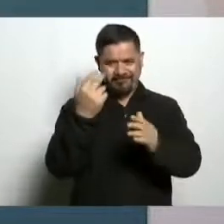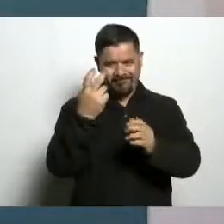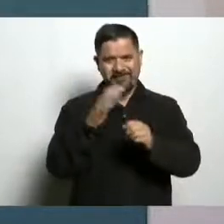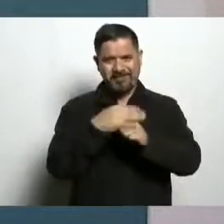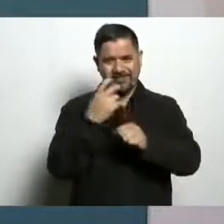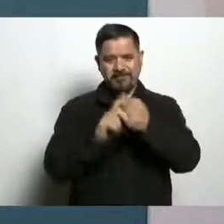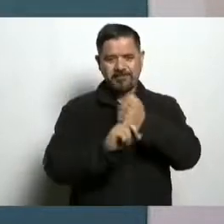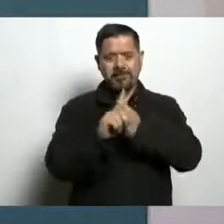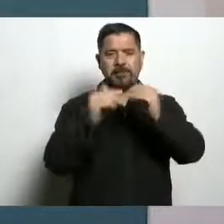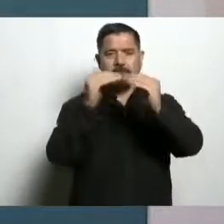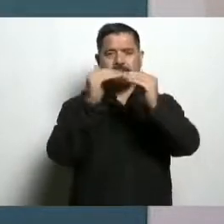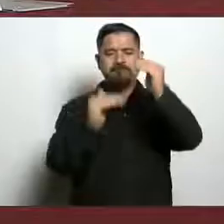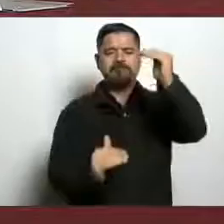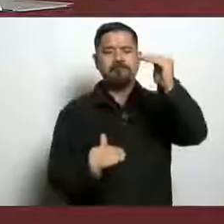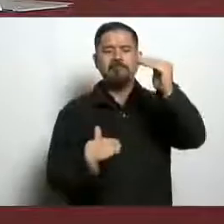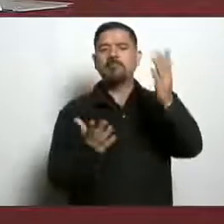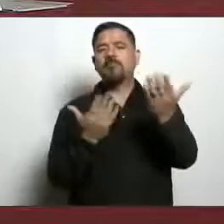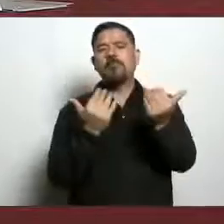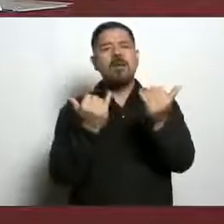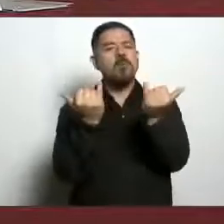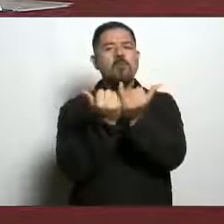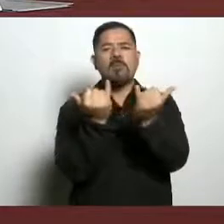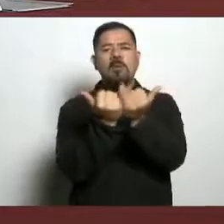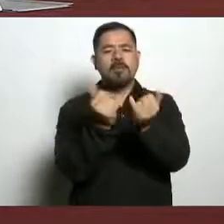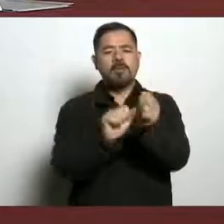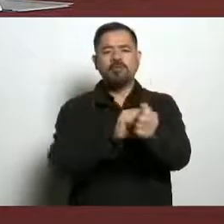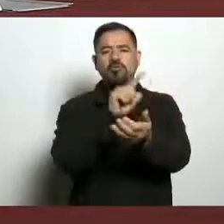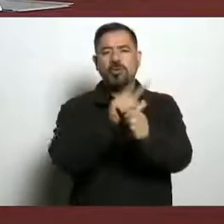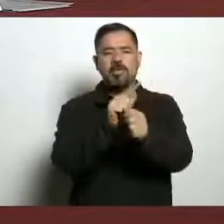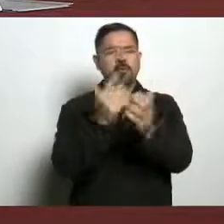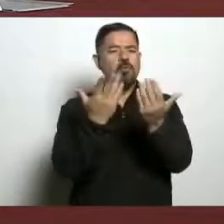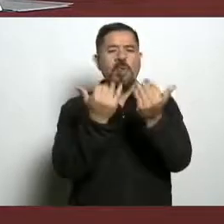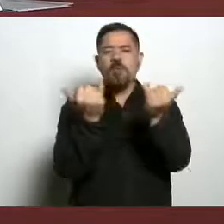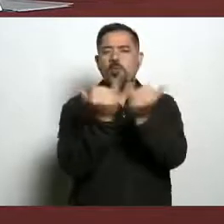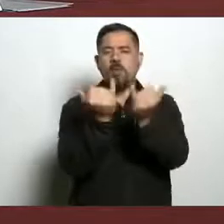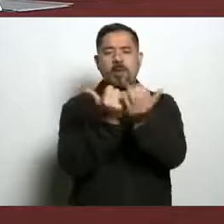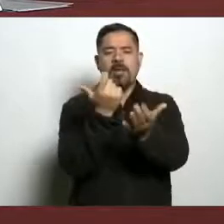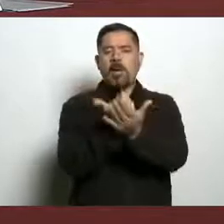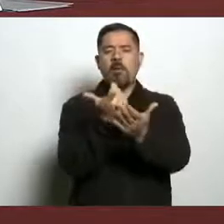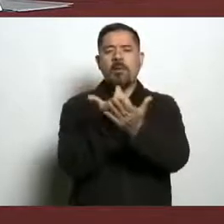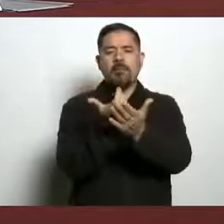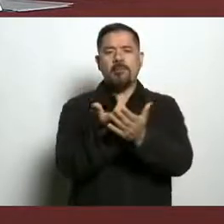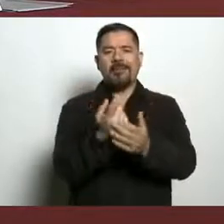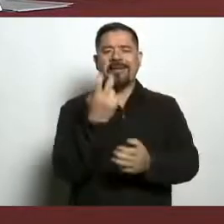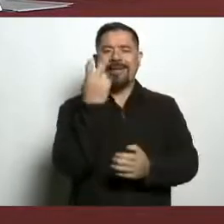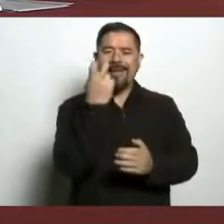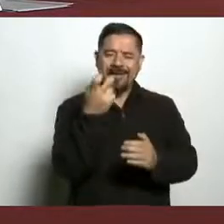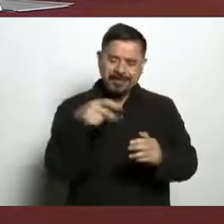social, de la desigualdad económica. Eso fue lo que tronchó,